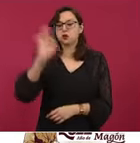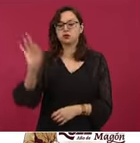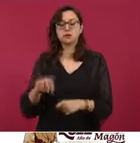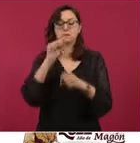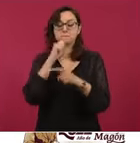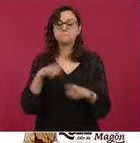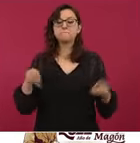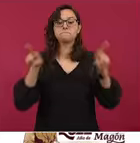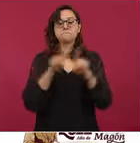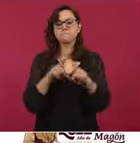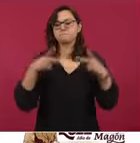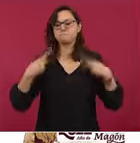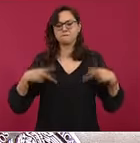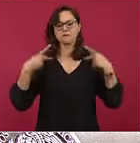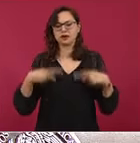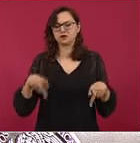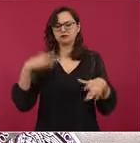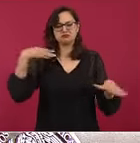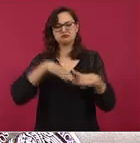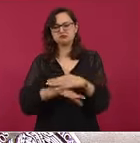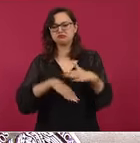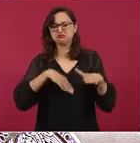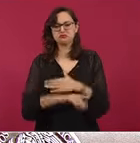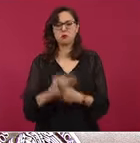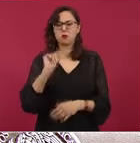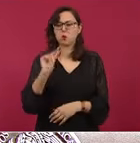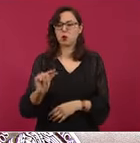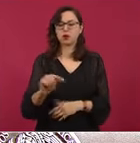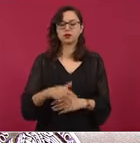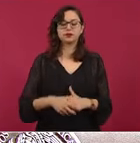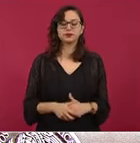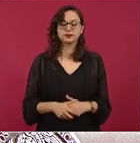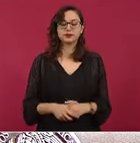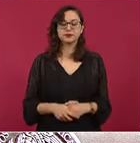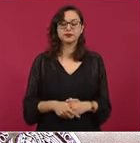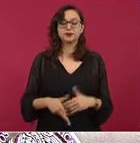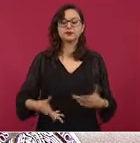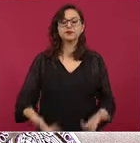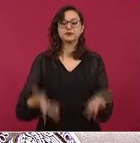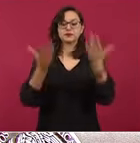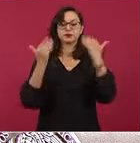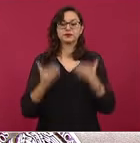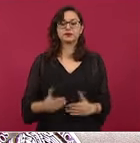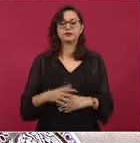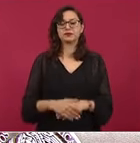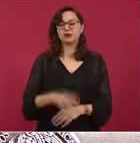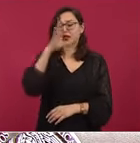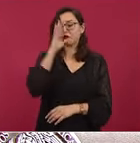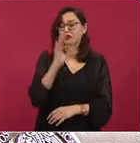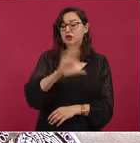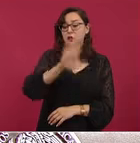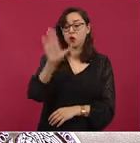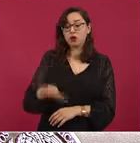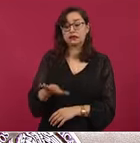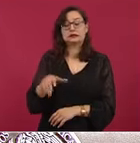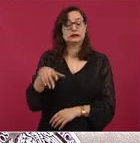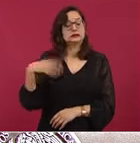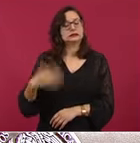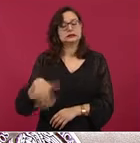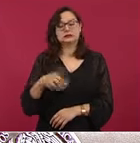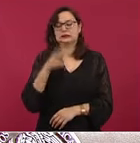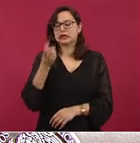muy pocas personas que ingresaron al hospital por esta razón. La mortalidad, que es la indicación más grave, más